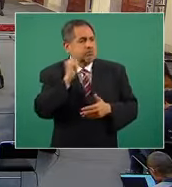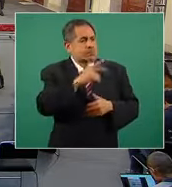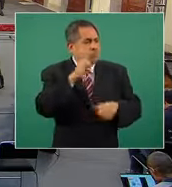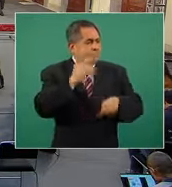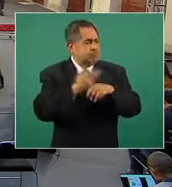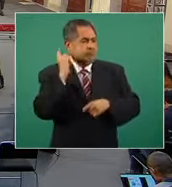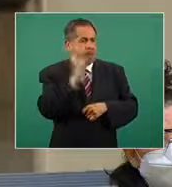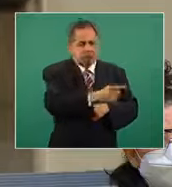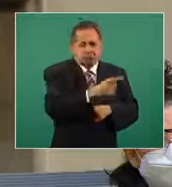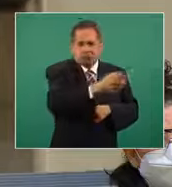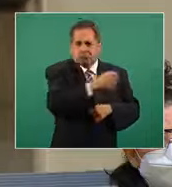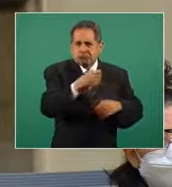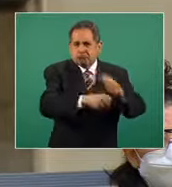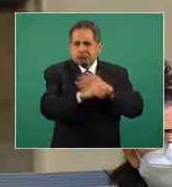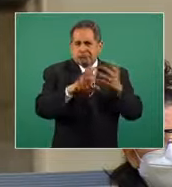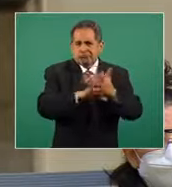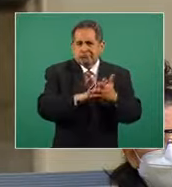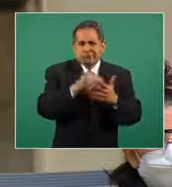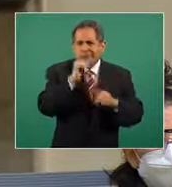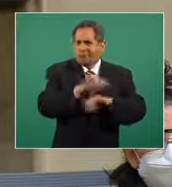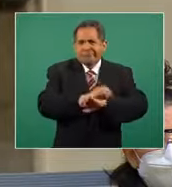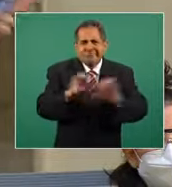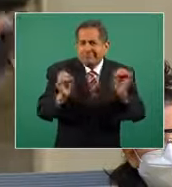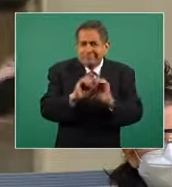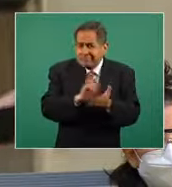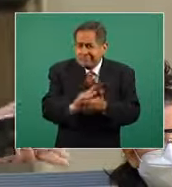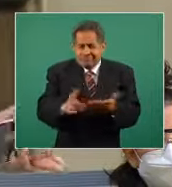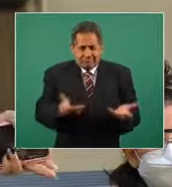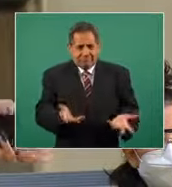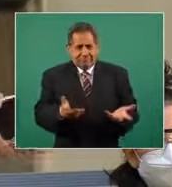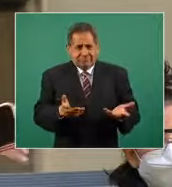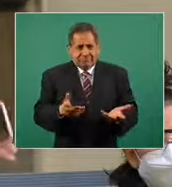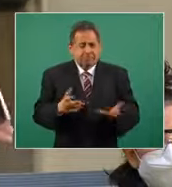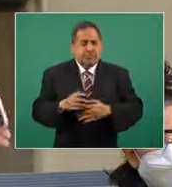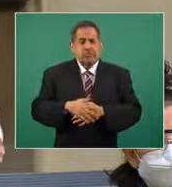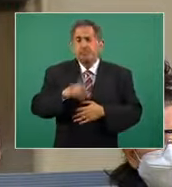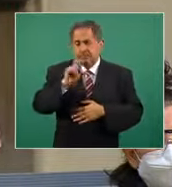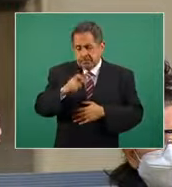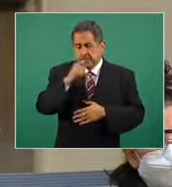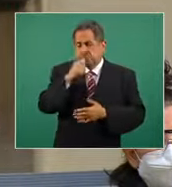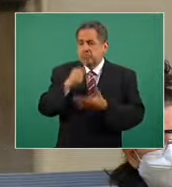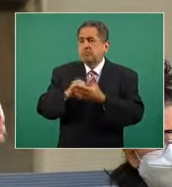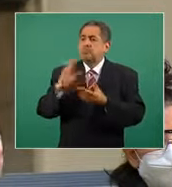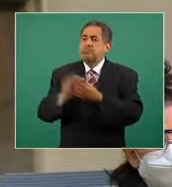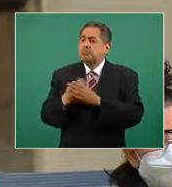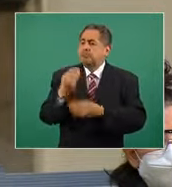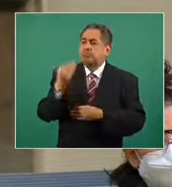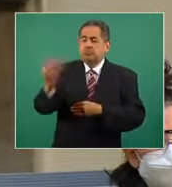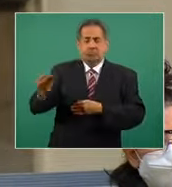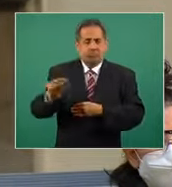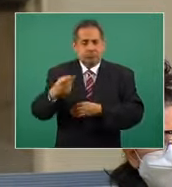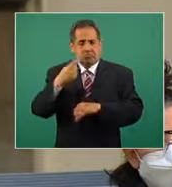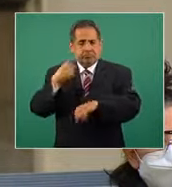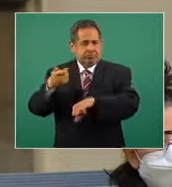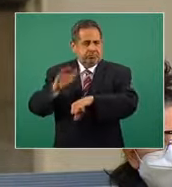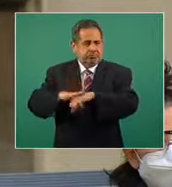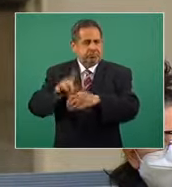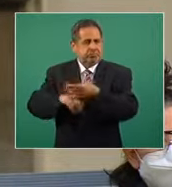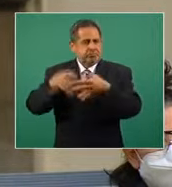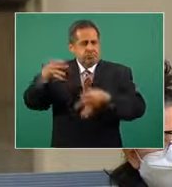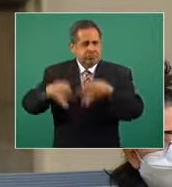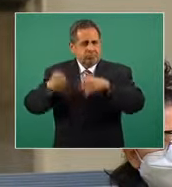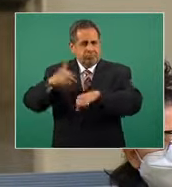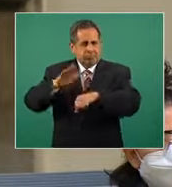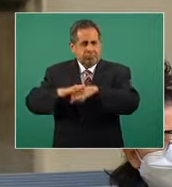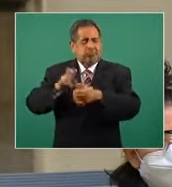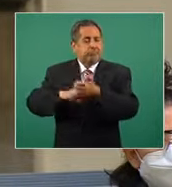haya sido señalada como responsable dentro de la carpeta. También metimos una queja administrativa en el Tribunal